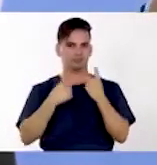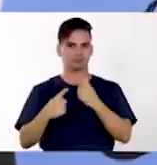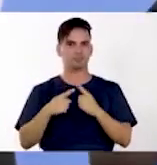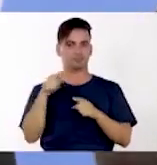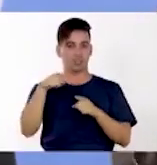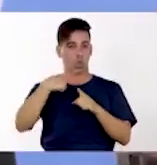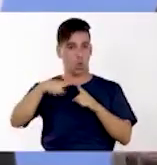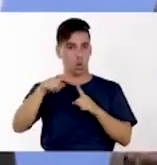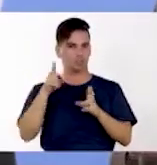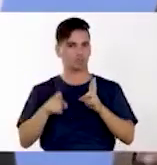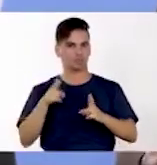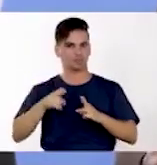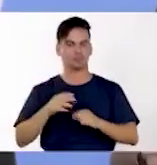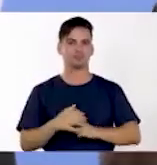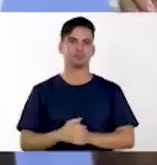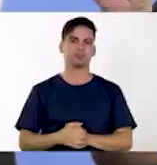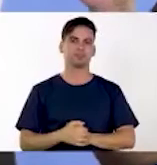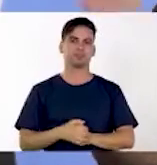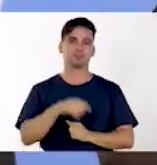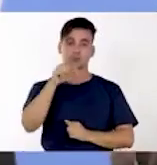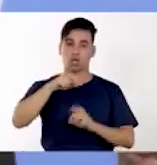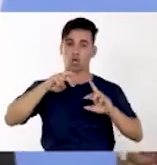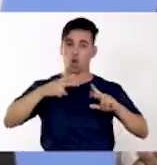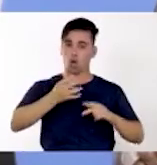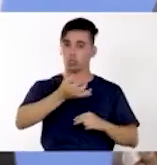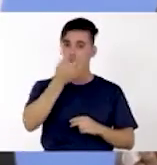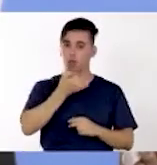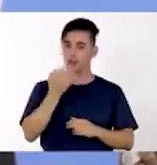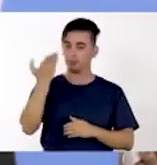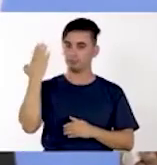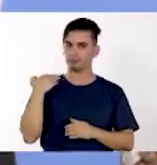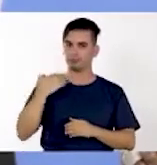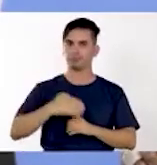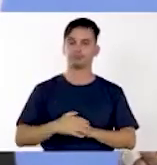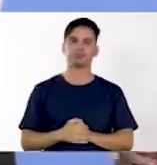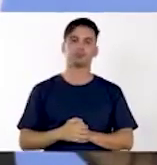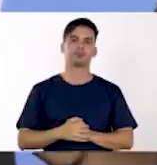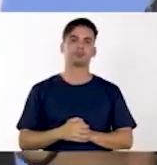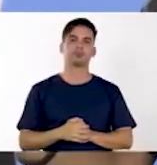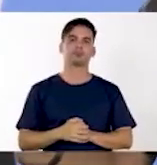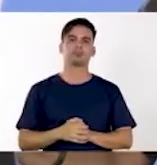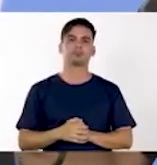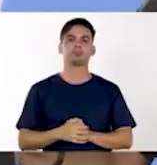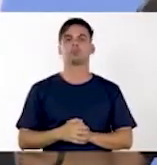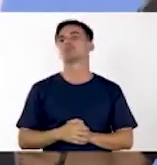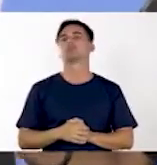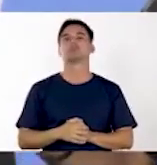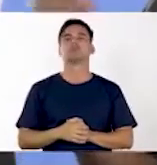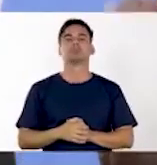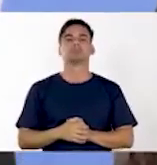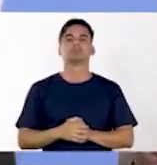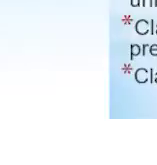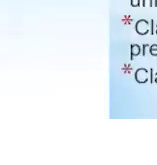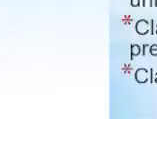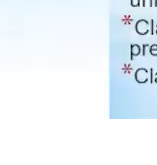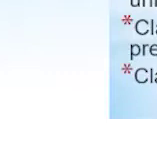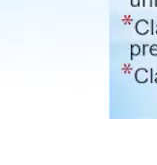los elementos de ese análisis y después para las actividades.